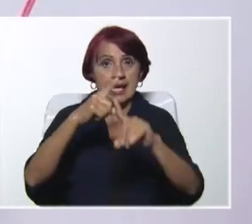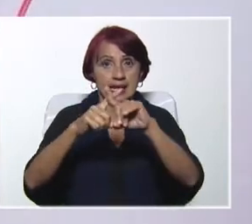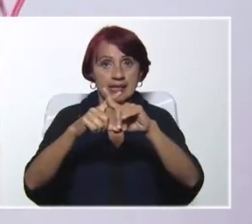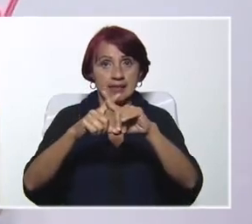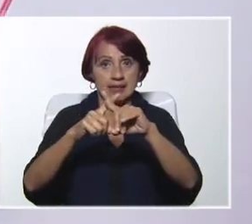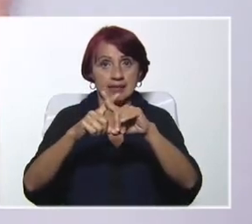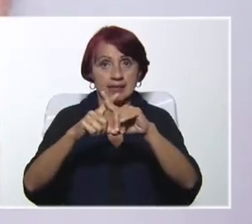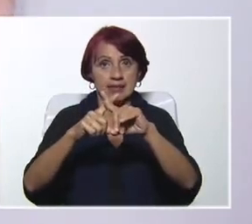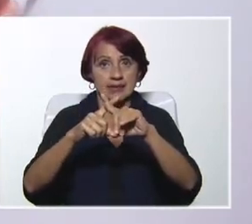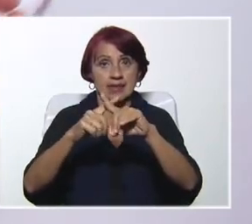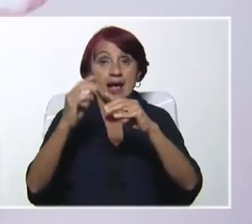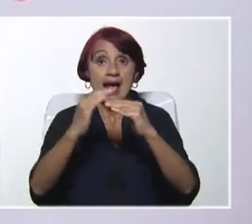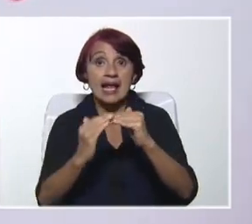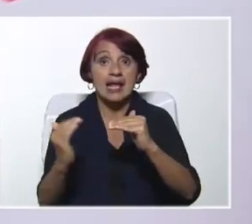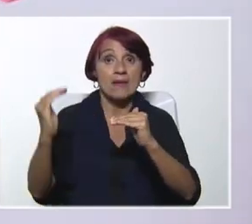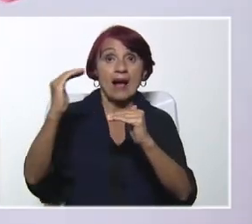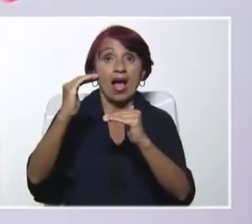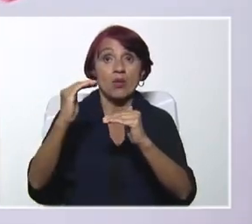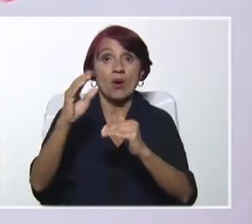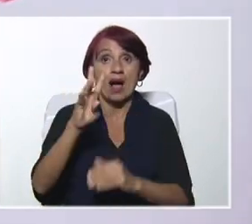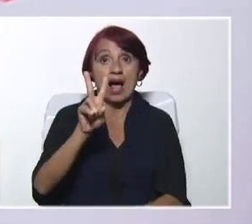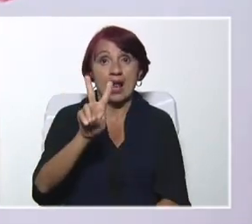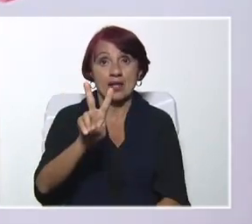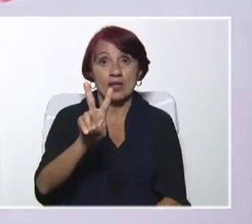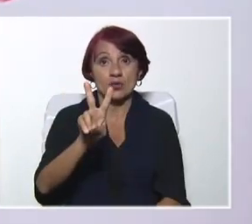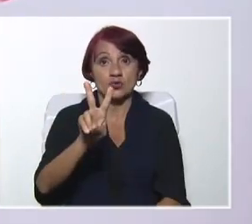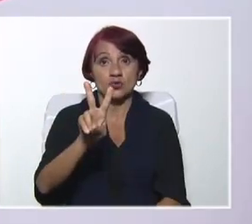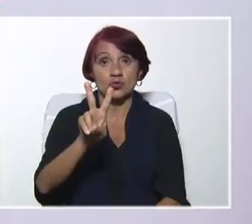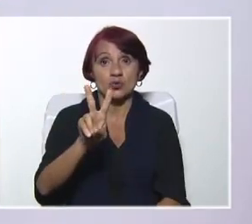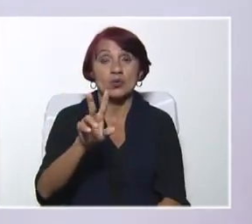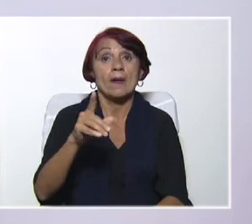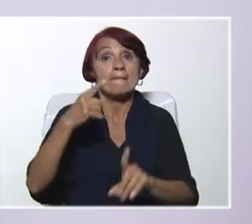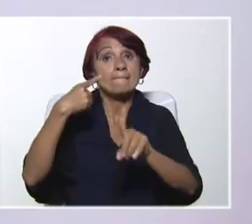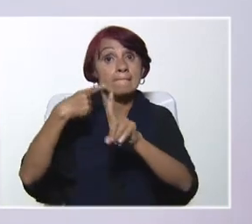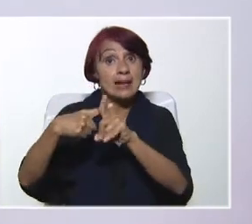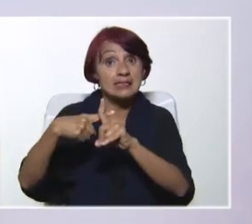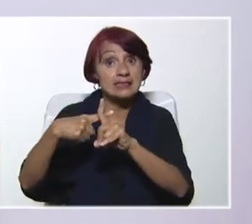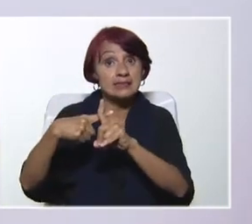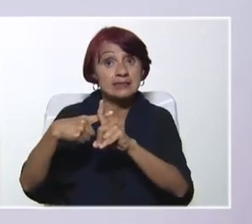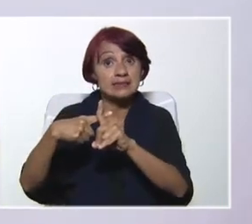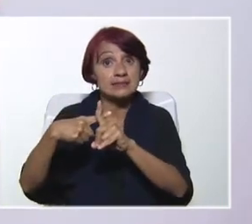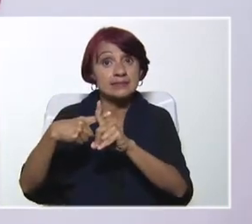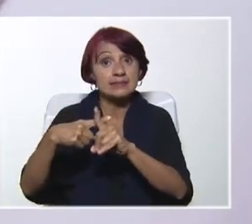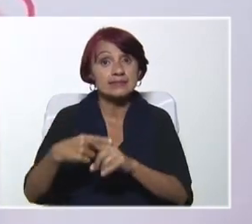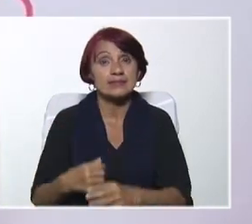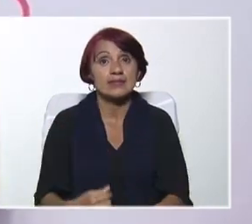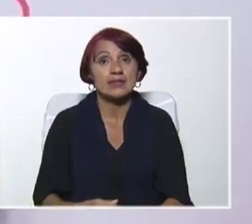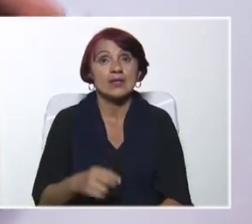3x al cuadrado más